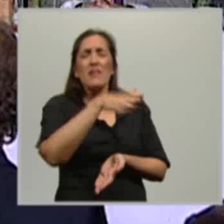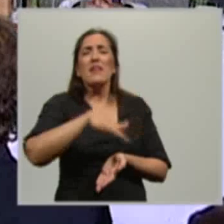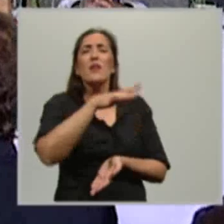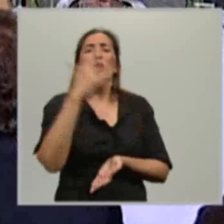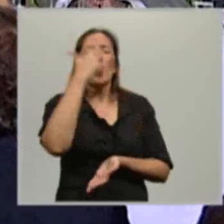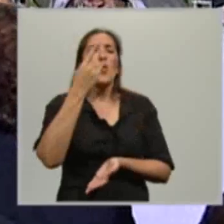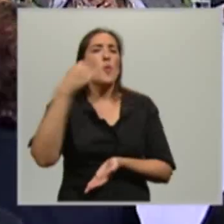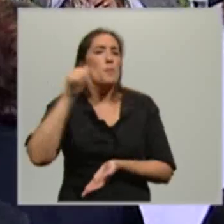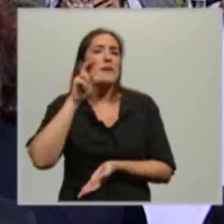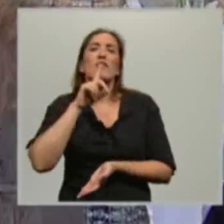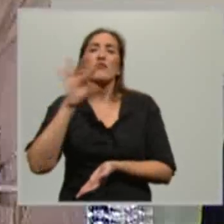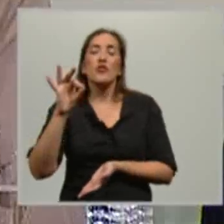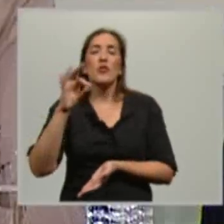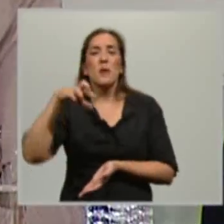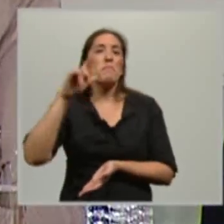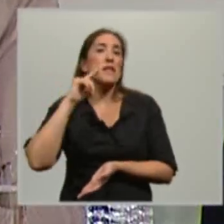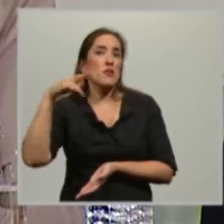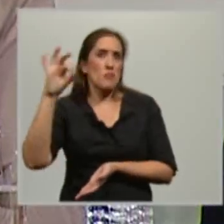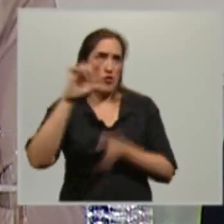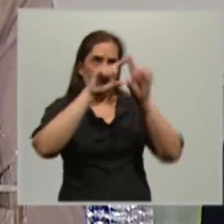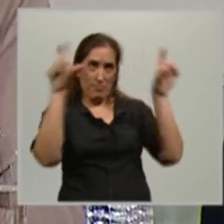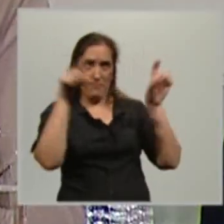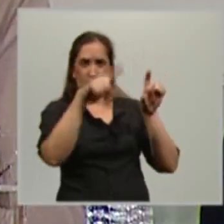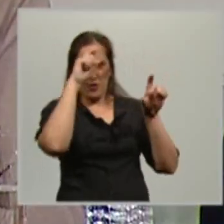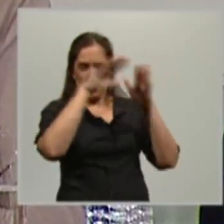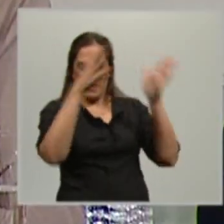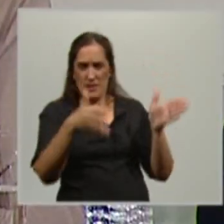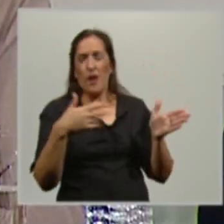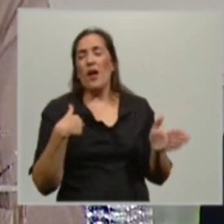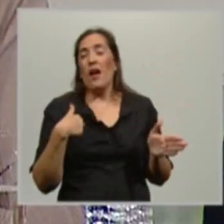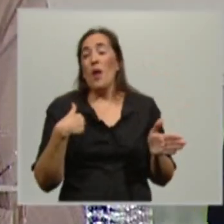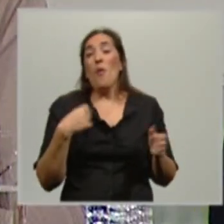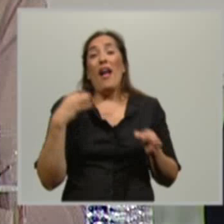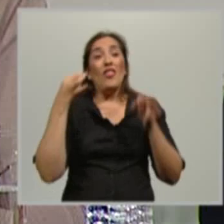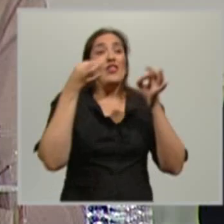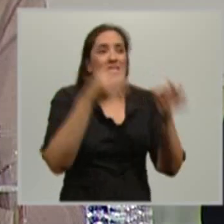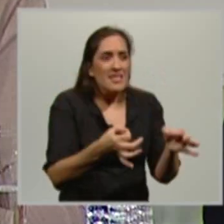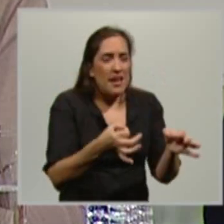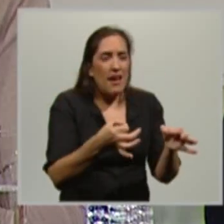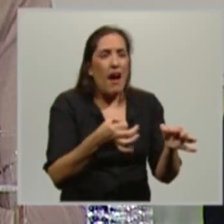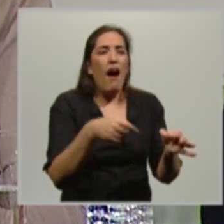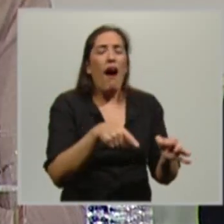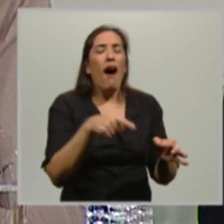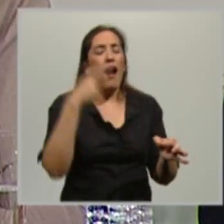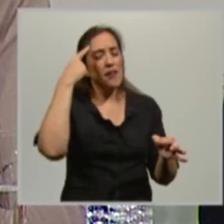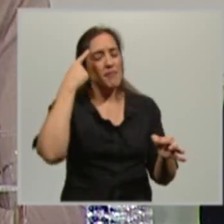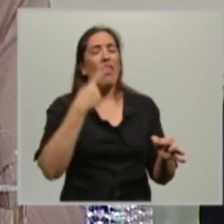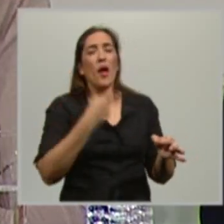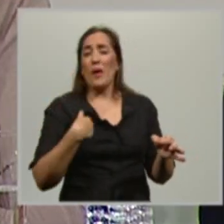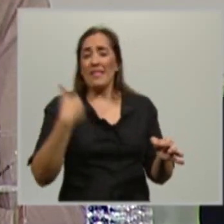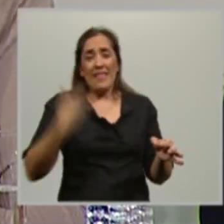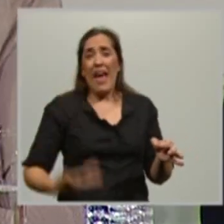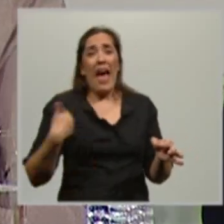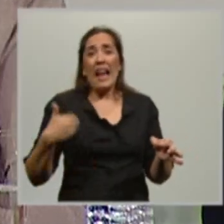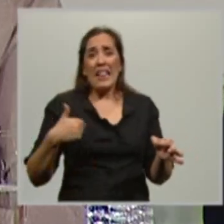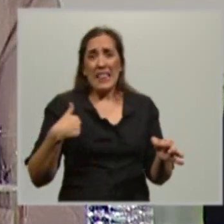todos al Humberto Primo. ¿Podría contarles alguna anécdota? Uno cuando llega allí se da cuenta que los argentinos somos italianos, que